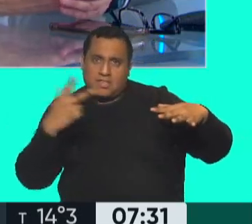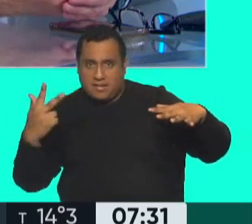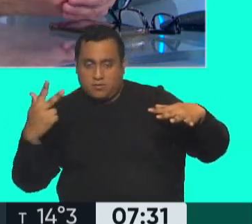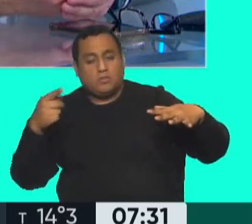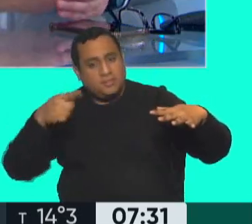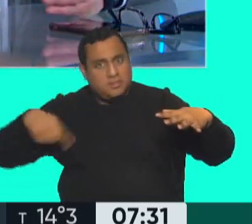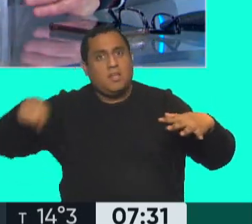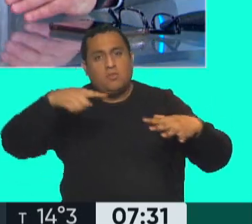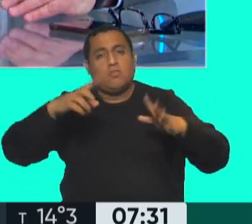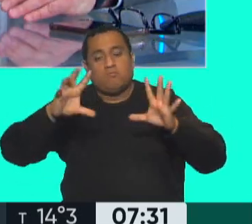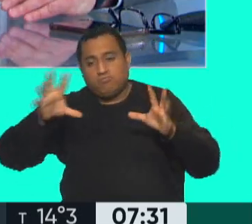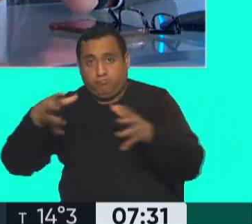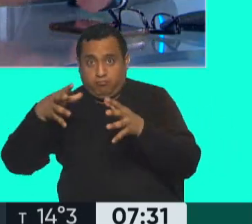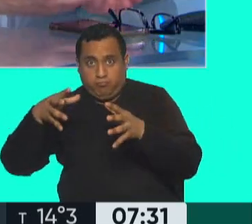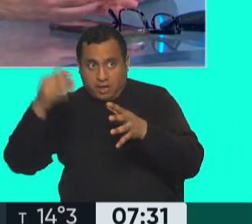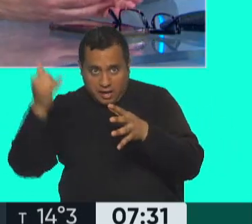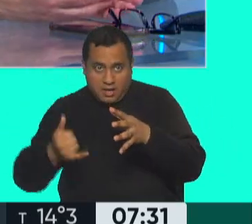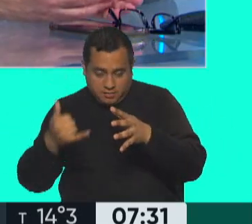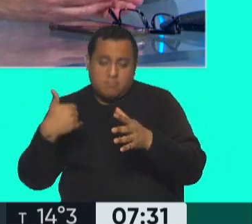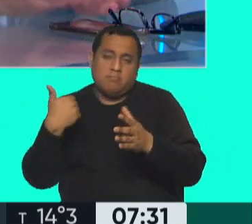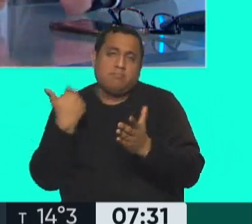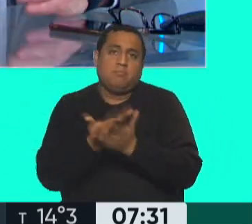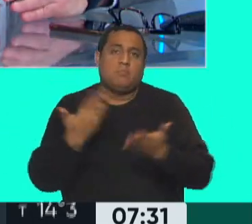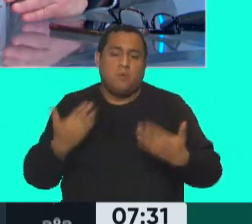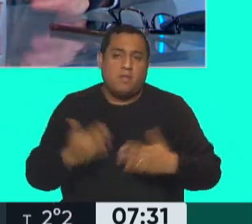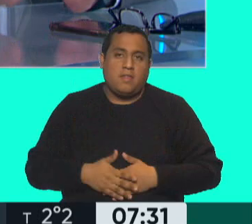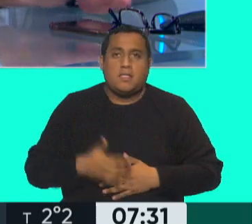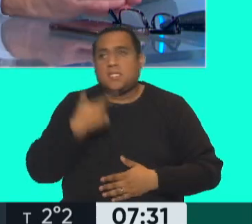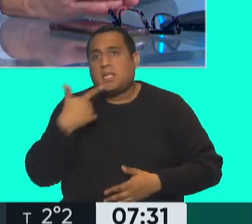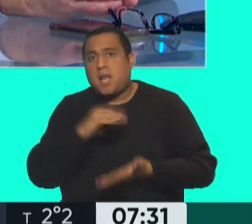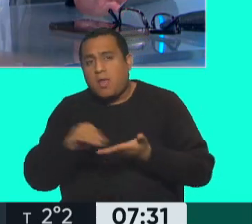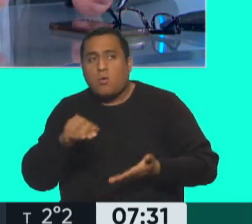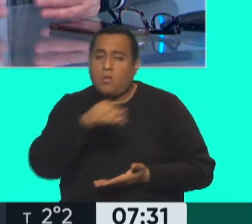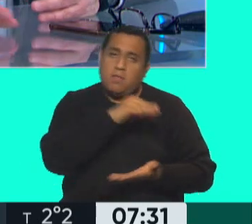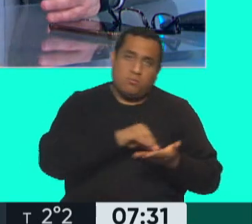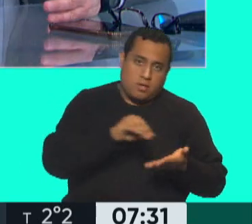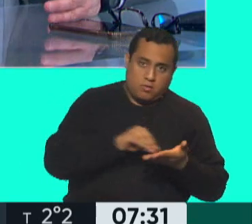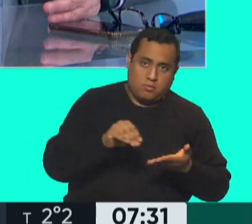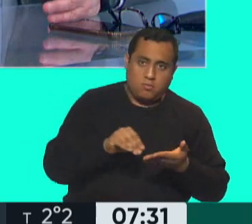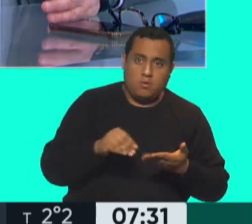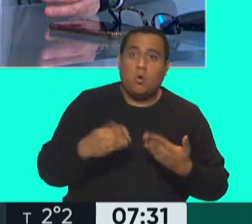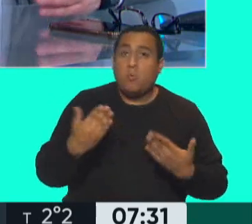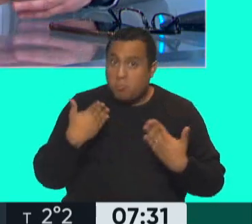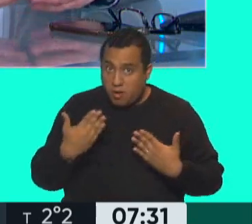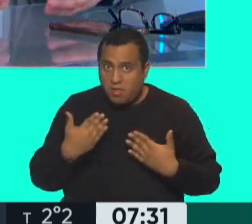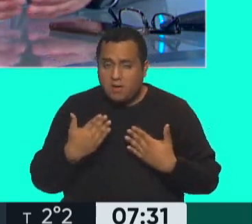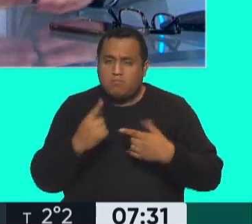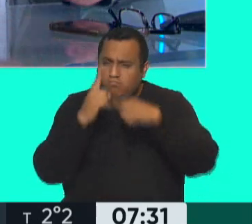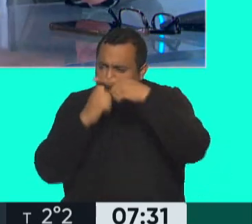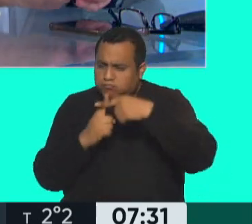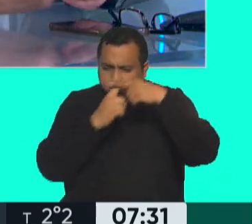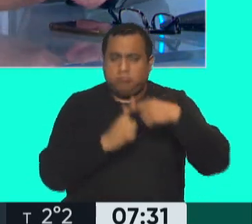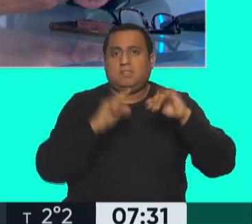importante tanto en la cámara diputados como en la del senado se puede dar matemáticamente se puede dar hay que juntar las